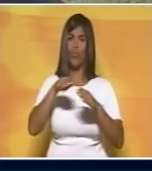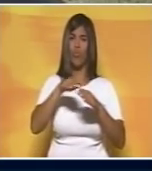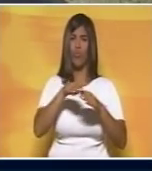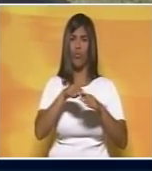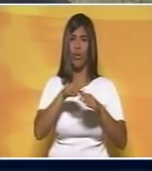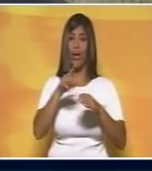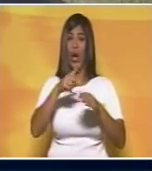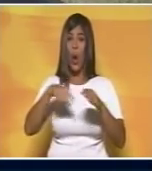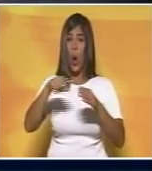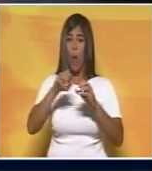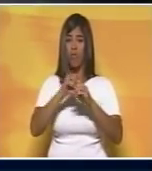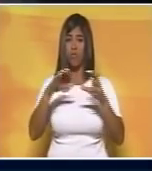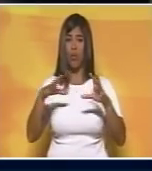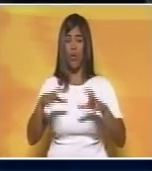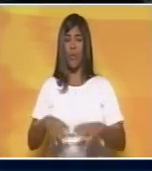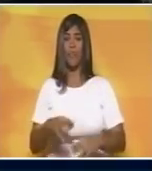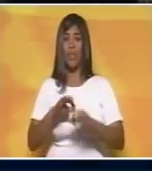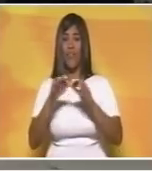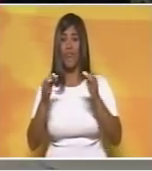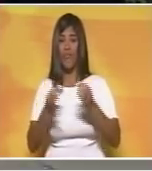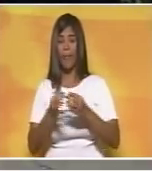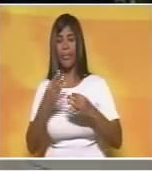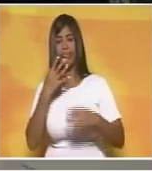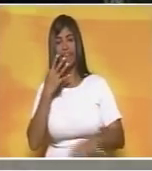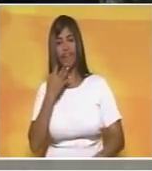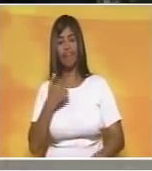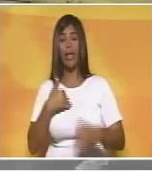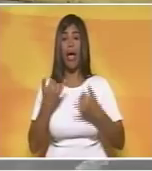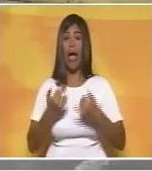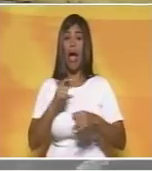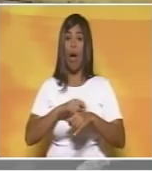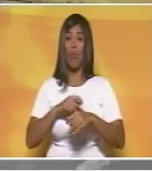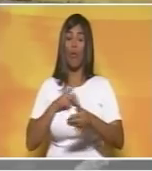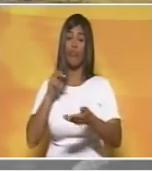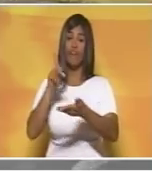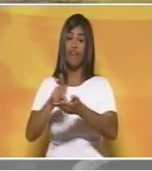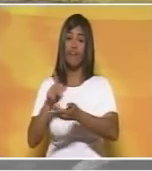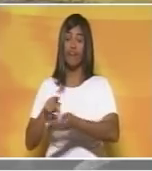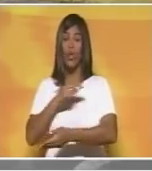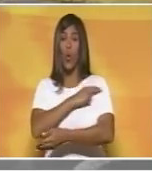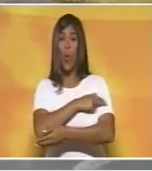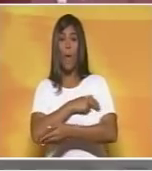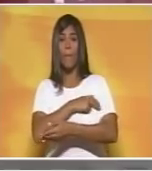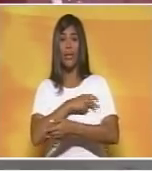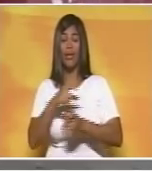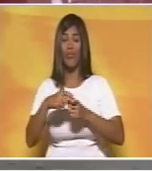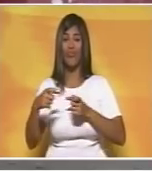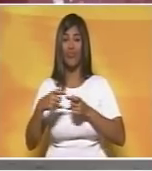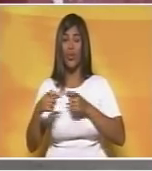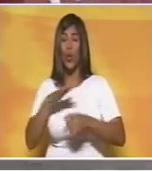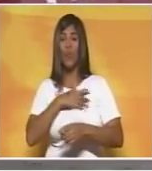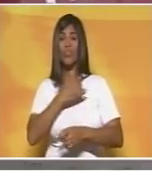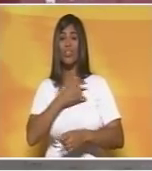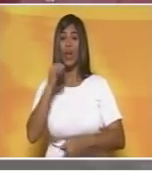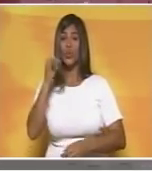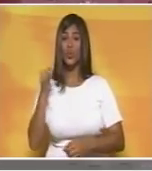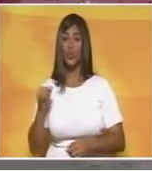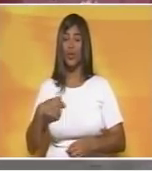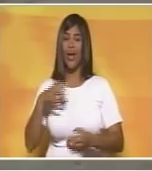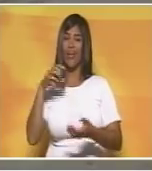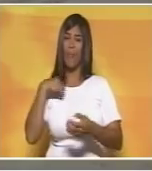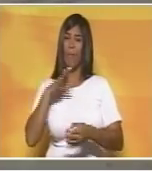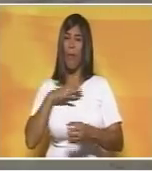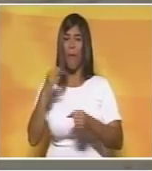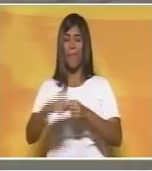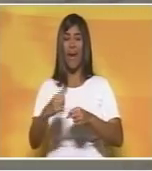subir, la llanta se le explota. Familiares consternados a esta hora siguen llegando a la medicatura forense de la Universidad del Zulia en la ciudad de Maracaibo. Esto